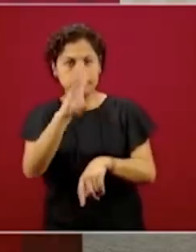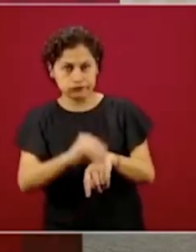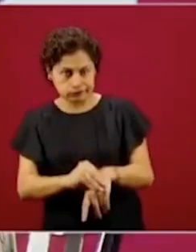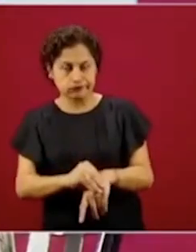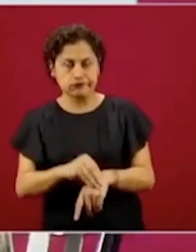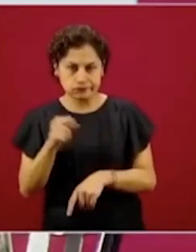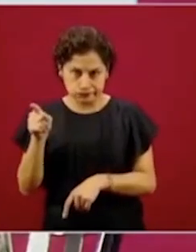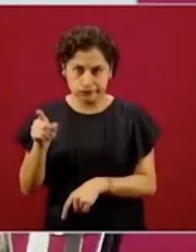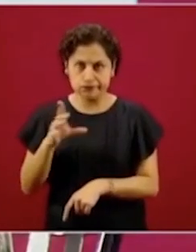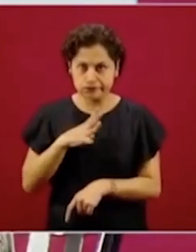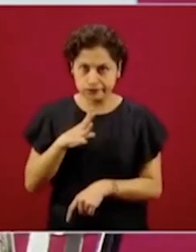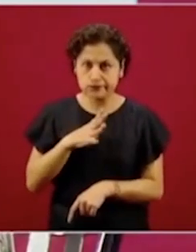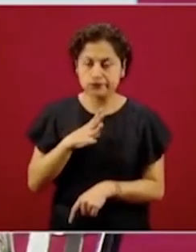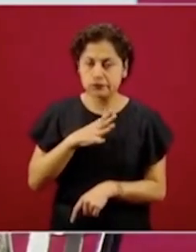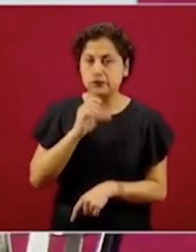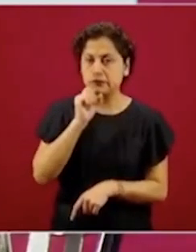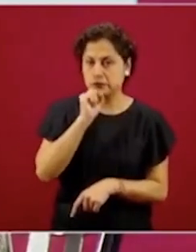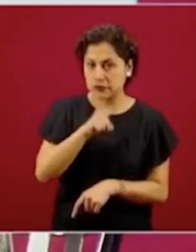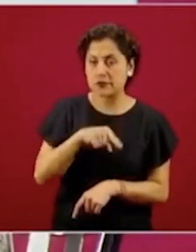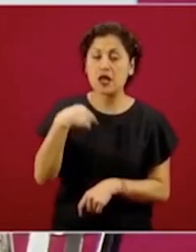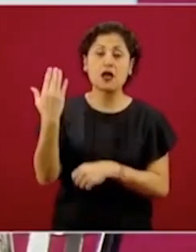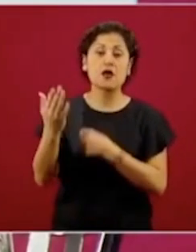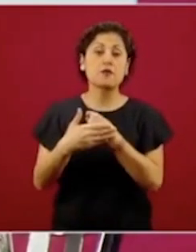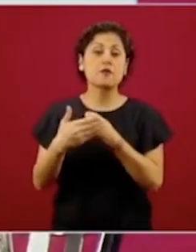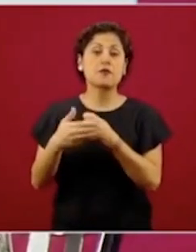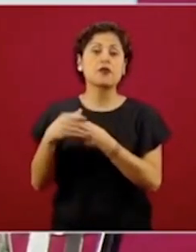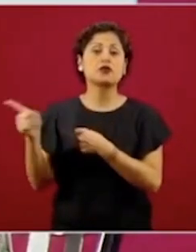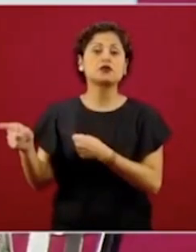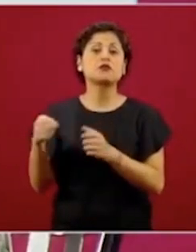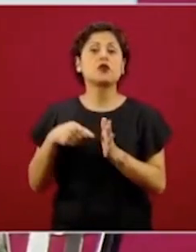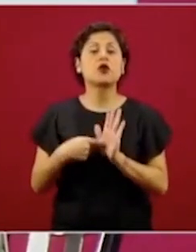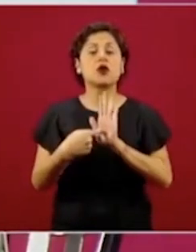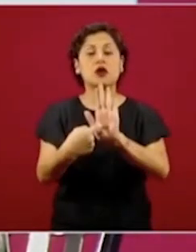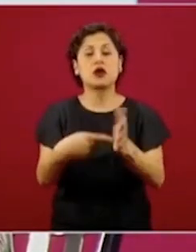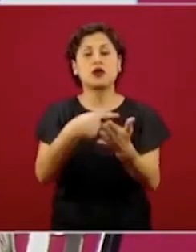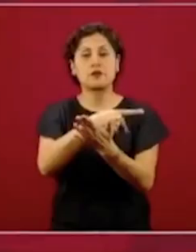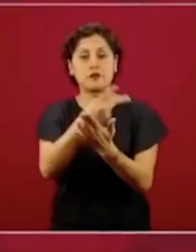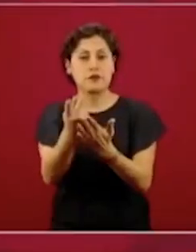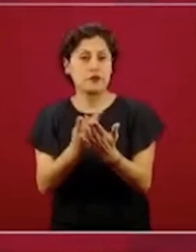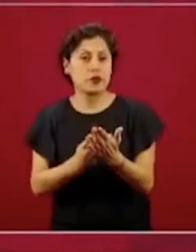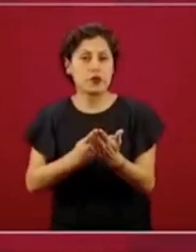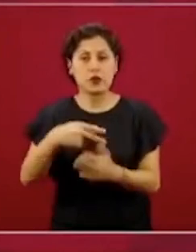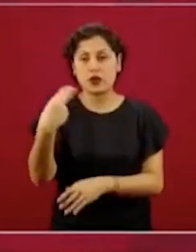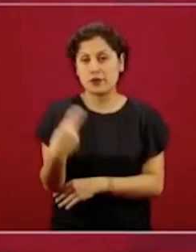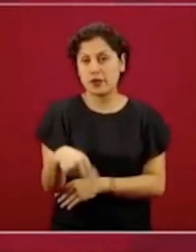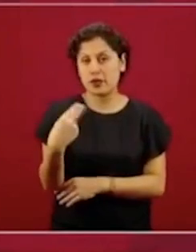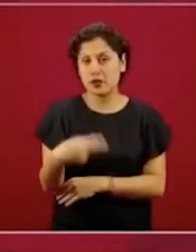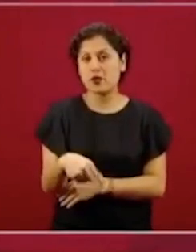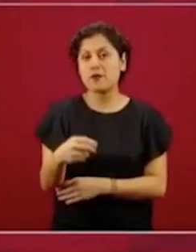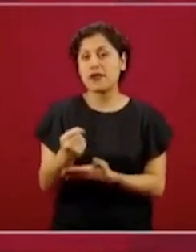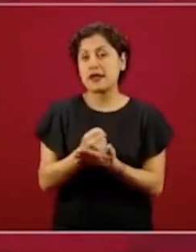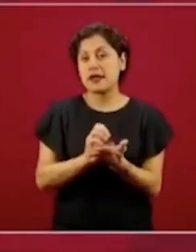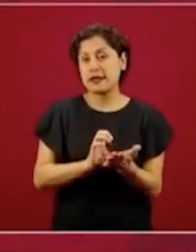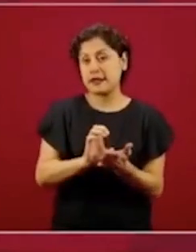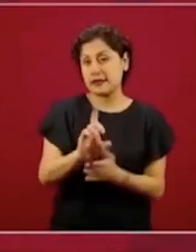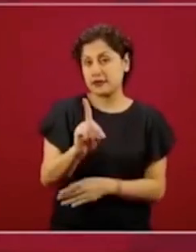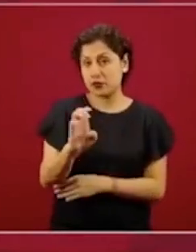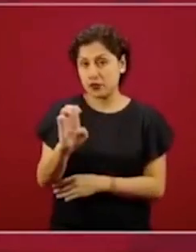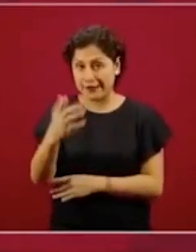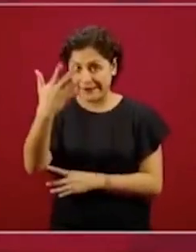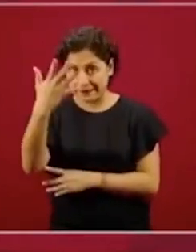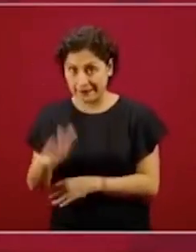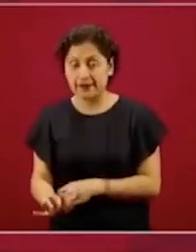programa de créditos, se llama crédito de 10, que es 10,000 pesos a los que